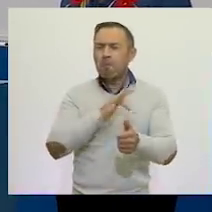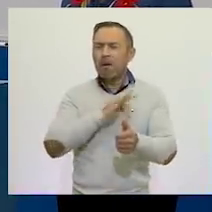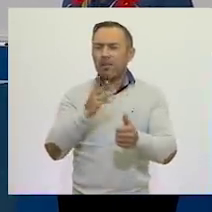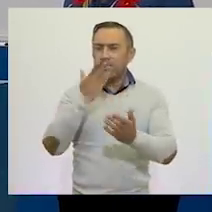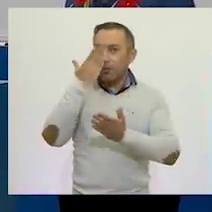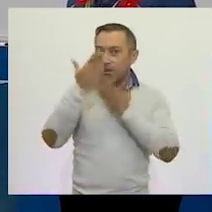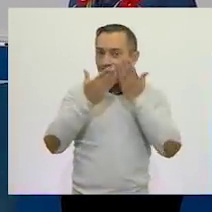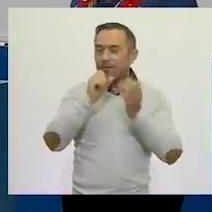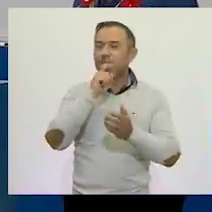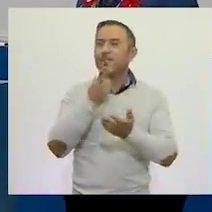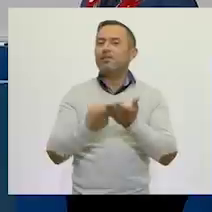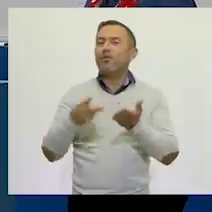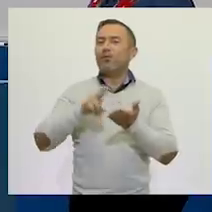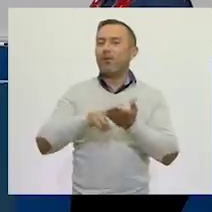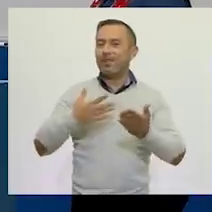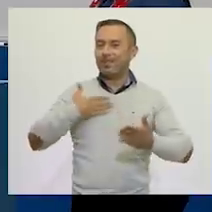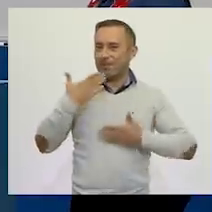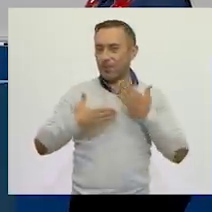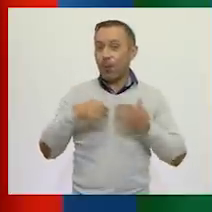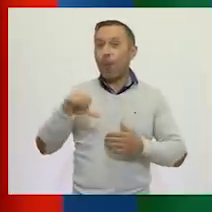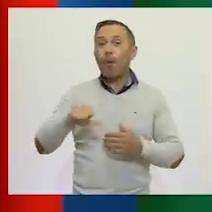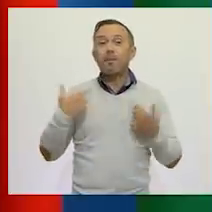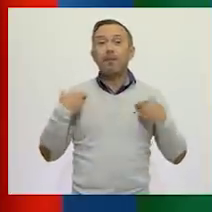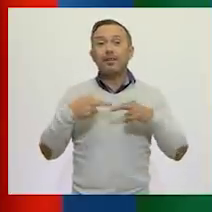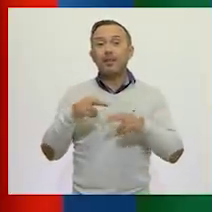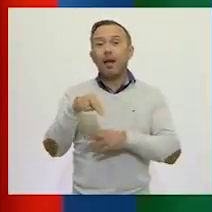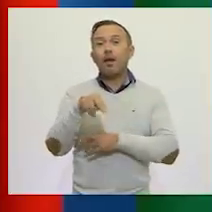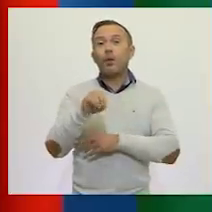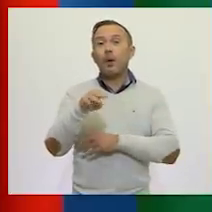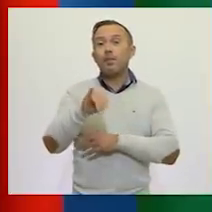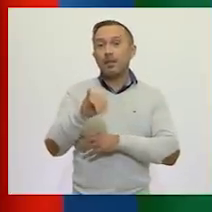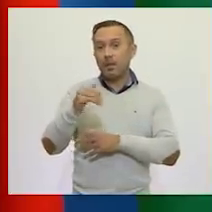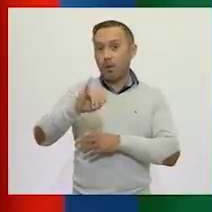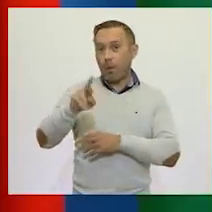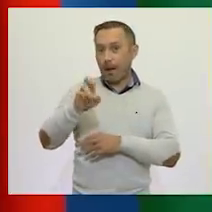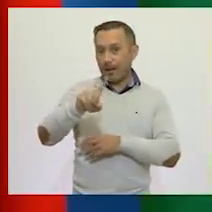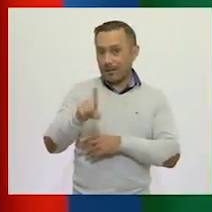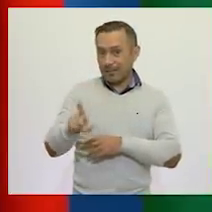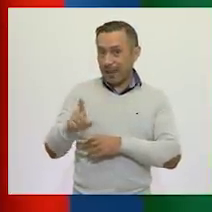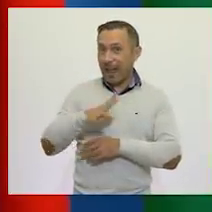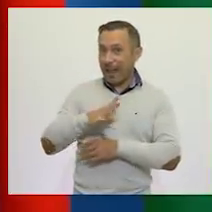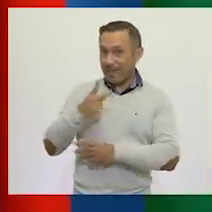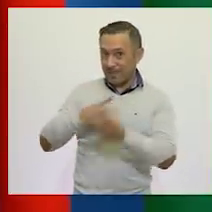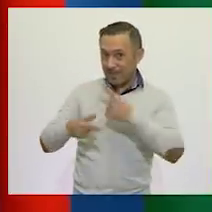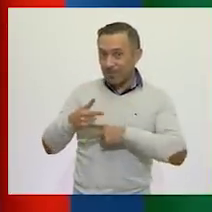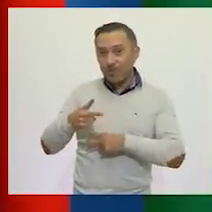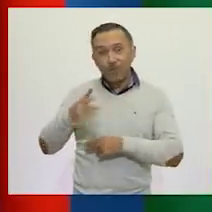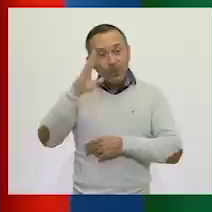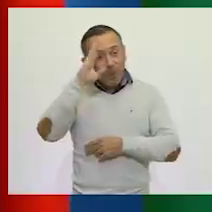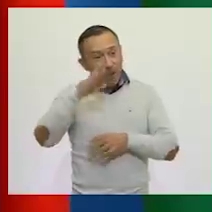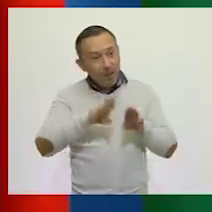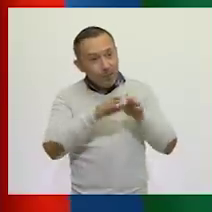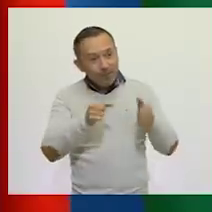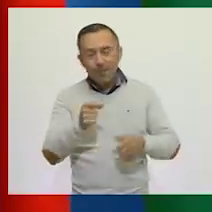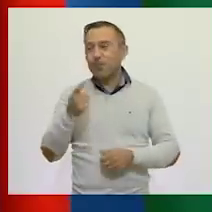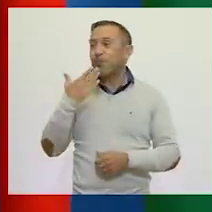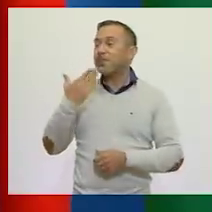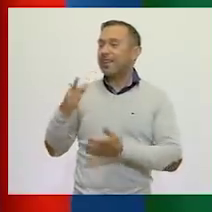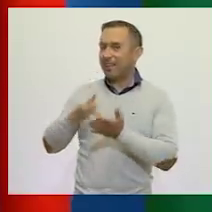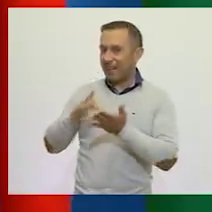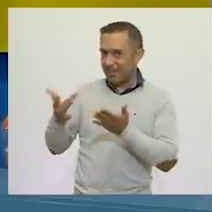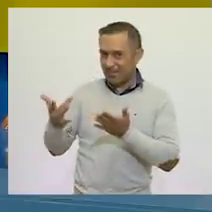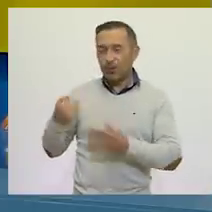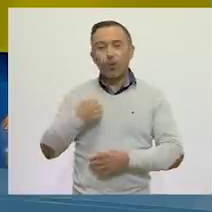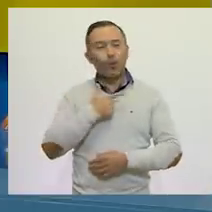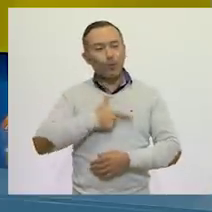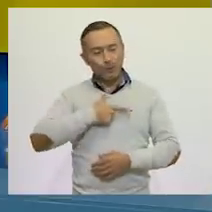hogares. Hoy nos acompaña la maestra Noemí Juárez. Maestra, bienvenida. Hola Juan Carlos, ¿cómo estás? Muy bien, maestra, muchas gracias. Qué bueno, me da gusto